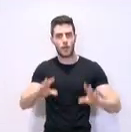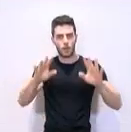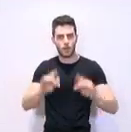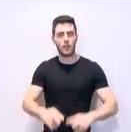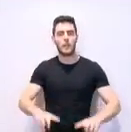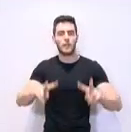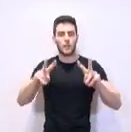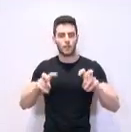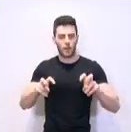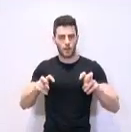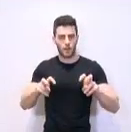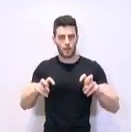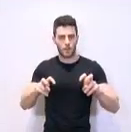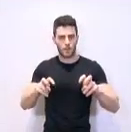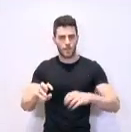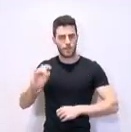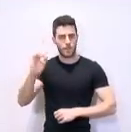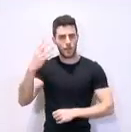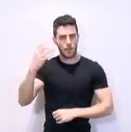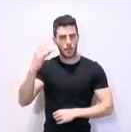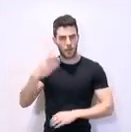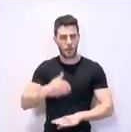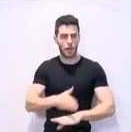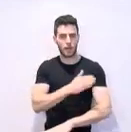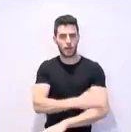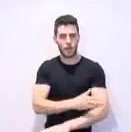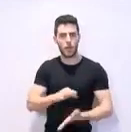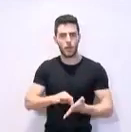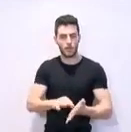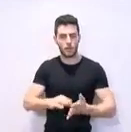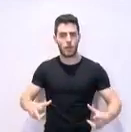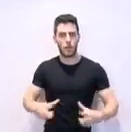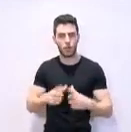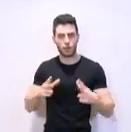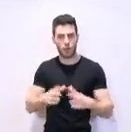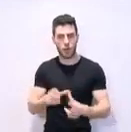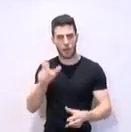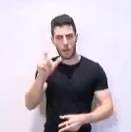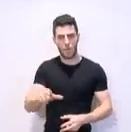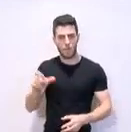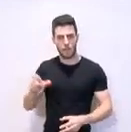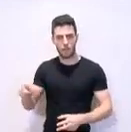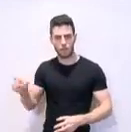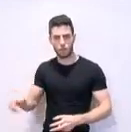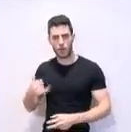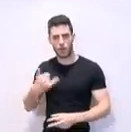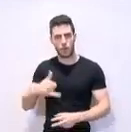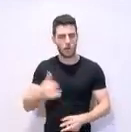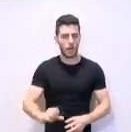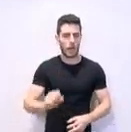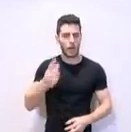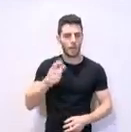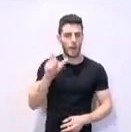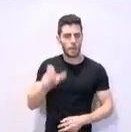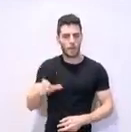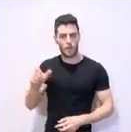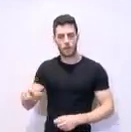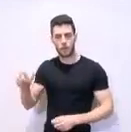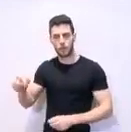que ver con la iniciativa anterior, con los servicios sociales, con las personas más vulnerables, con las personas